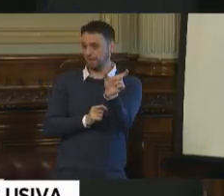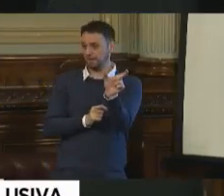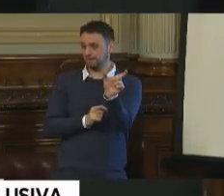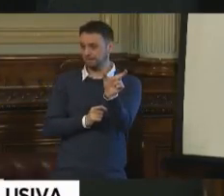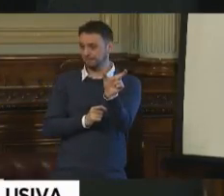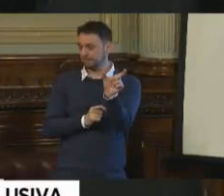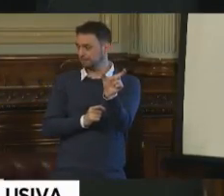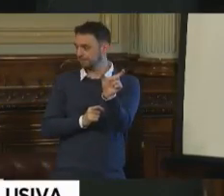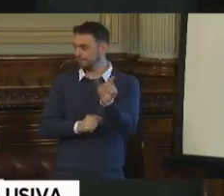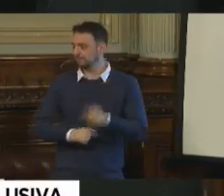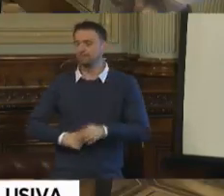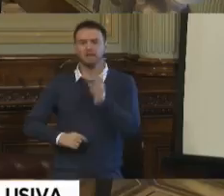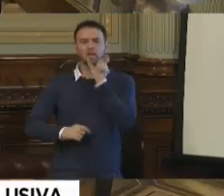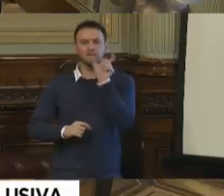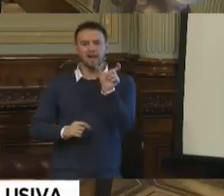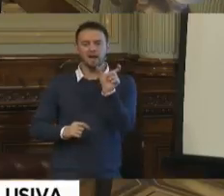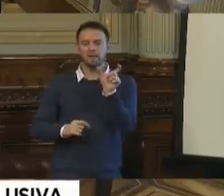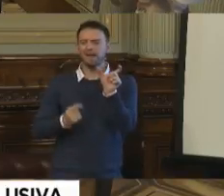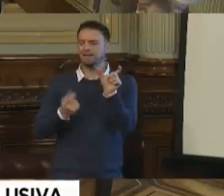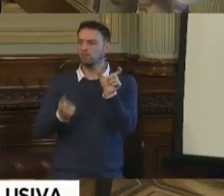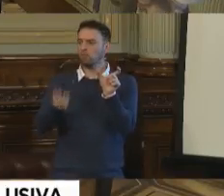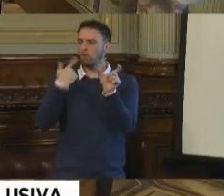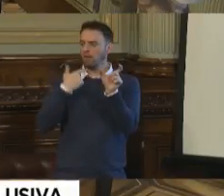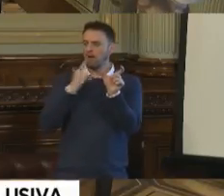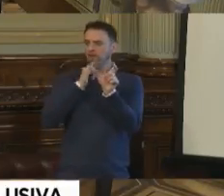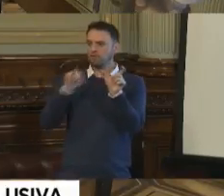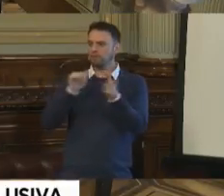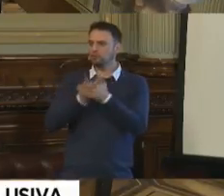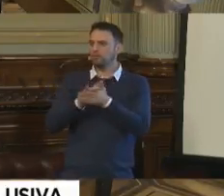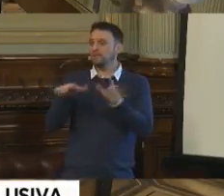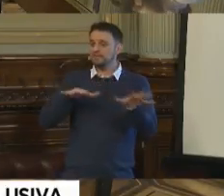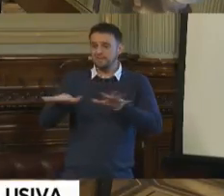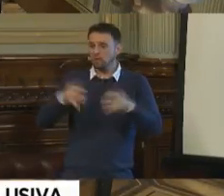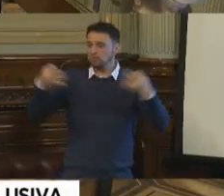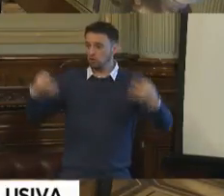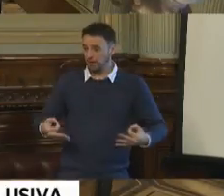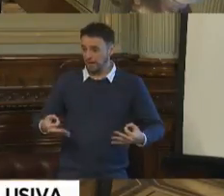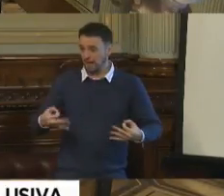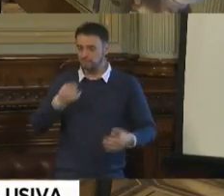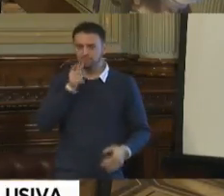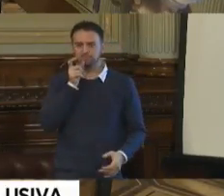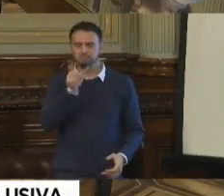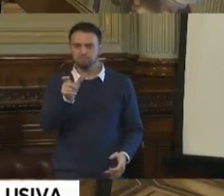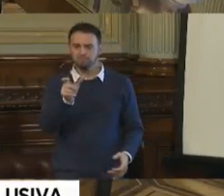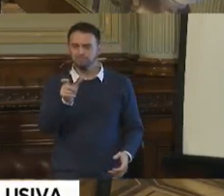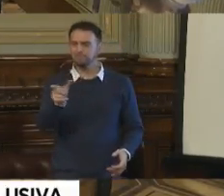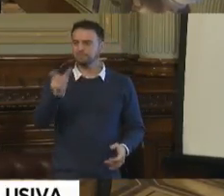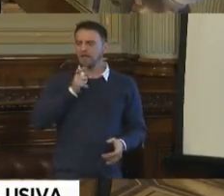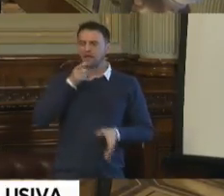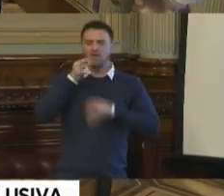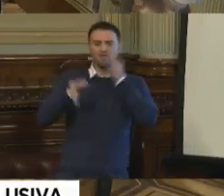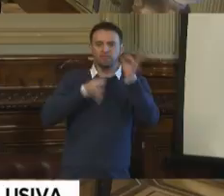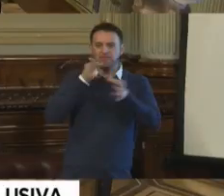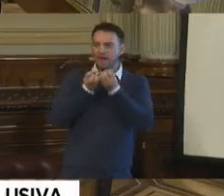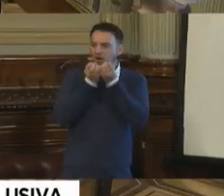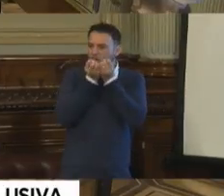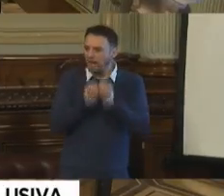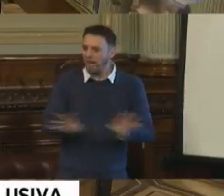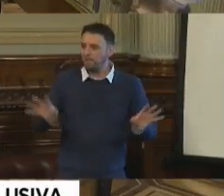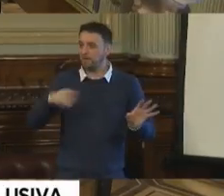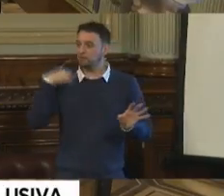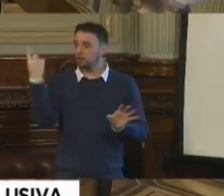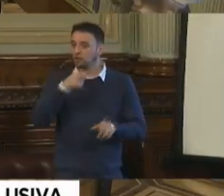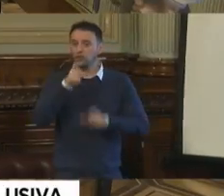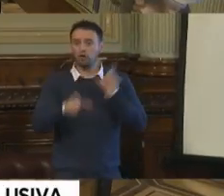la palabra construye la realidad a partir de la palabra y del diálogo inicial